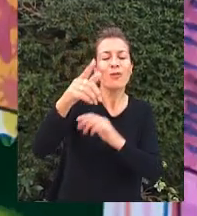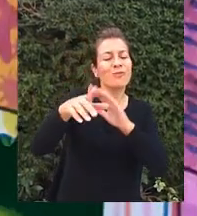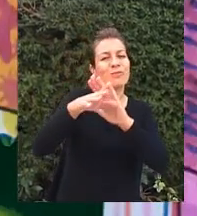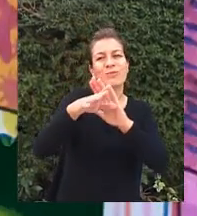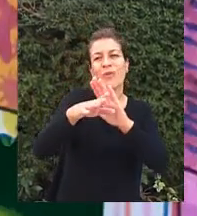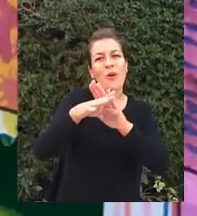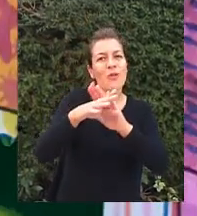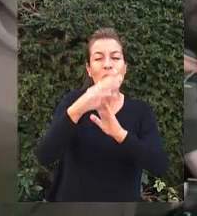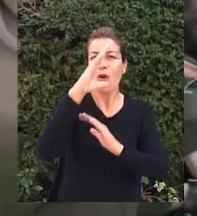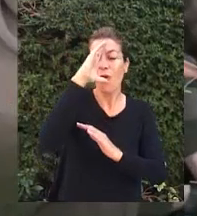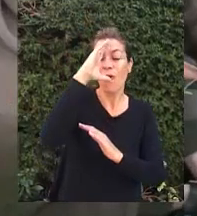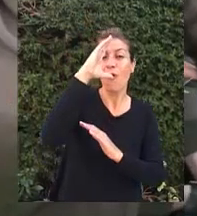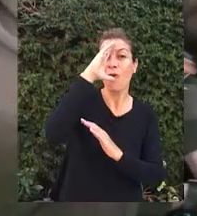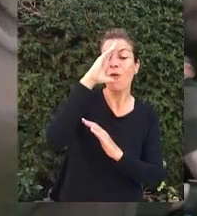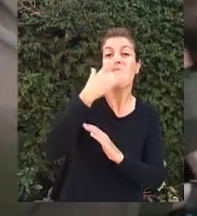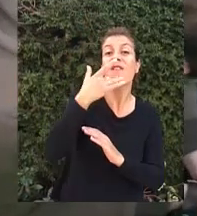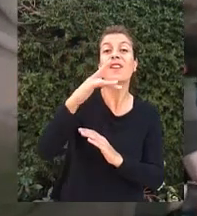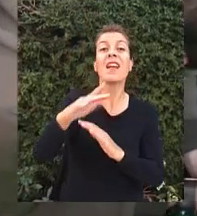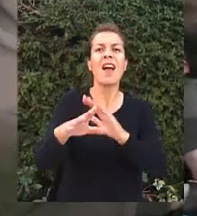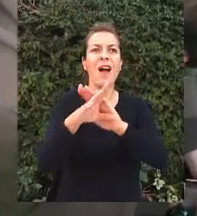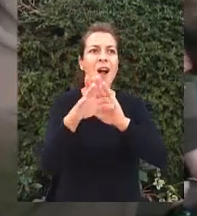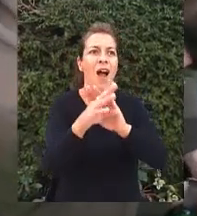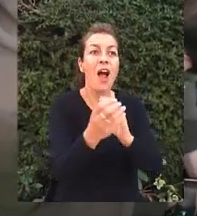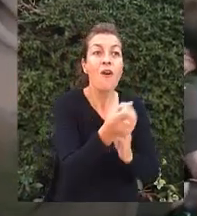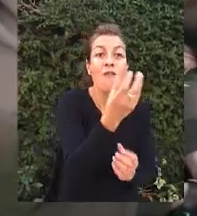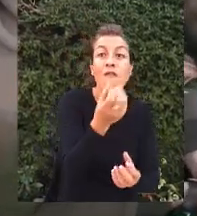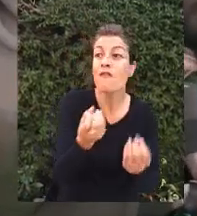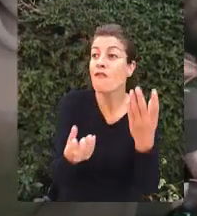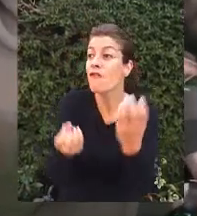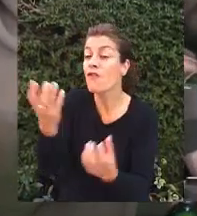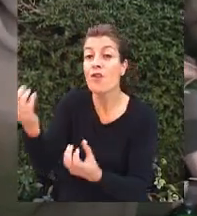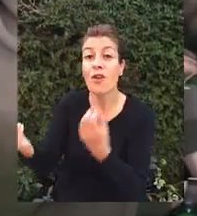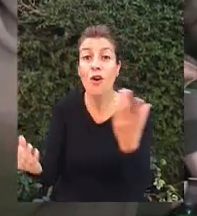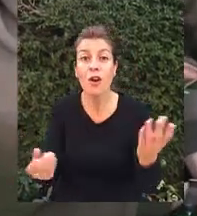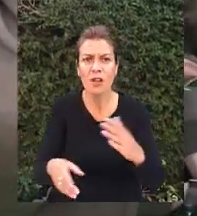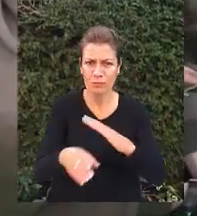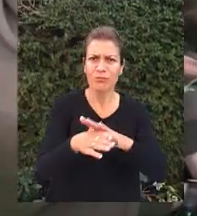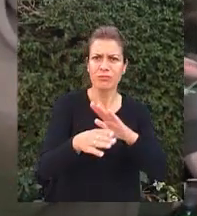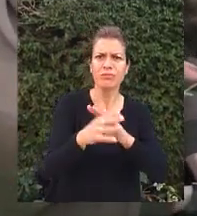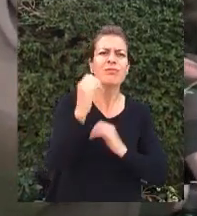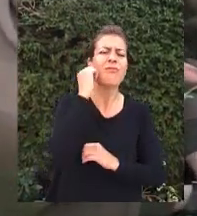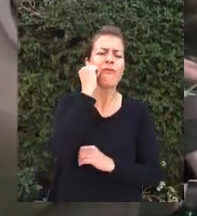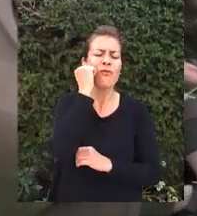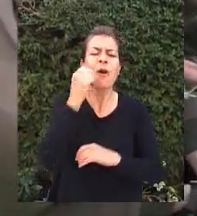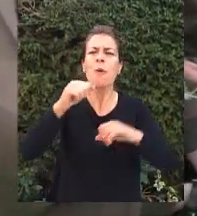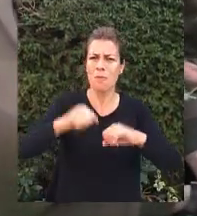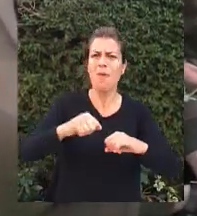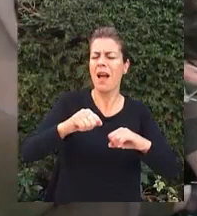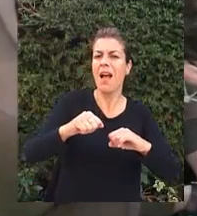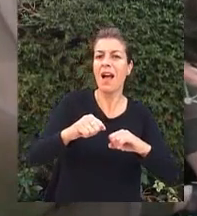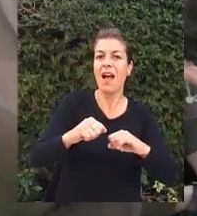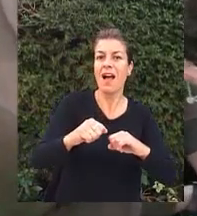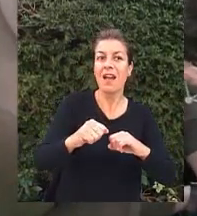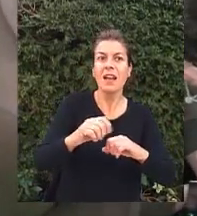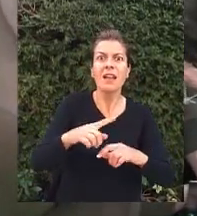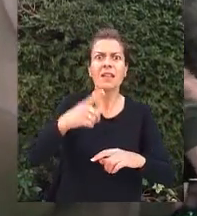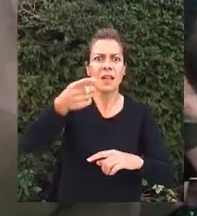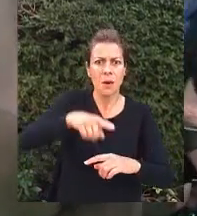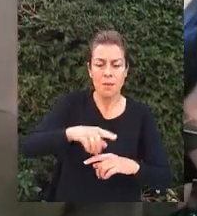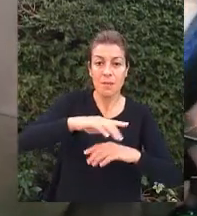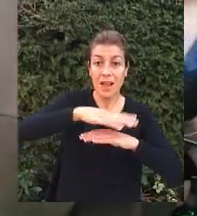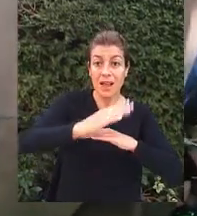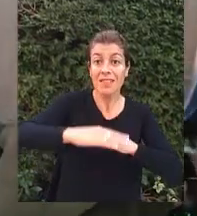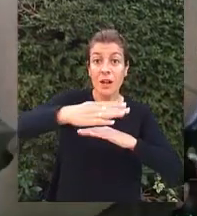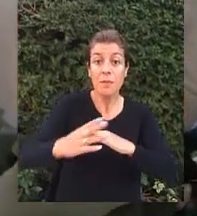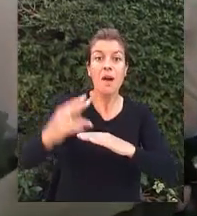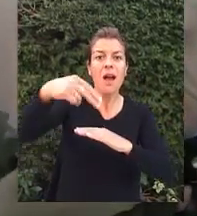brillará, nos deleitará el esbelto equilibrio de las flores. La fruta madurará y del